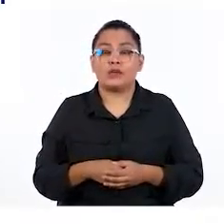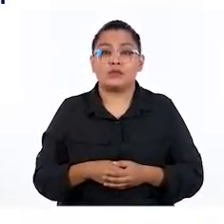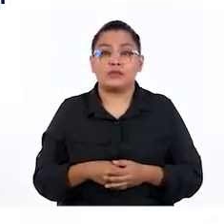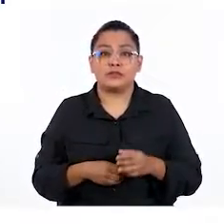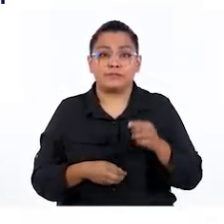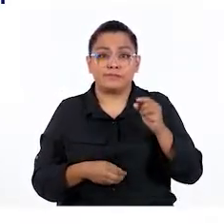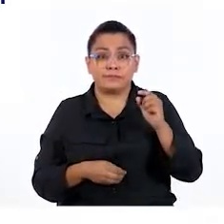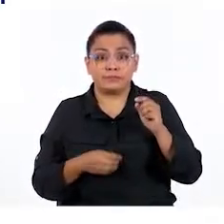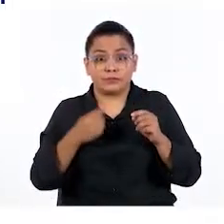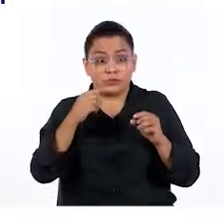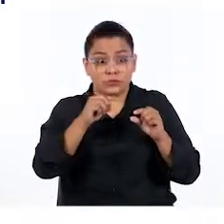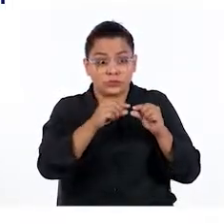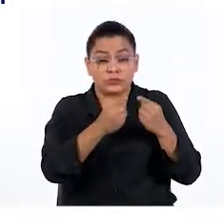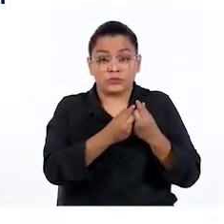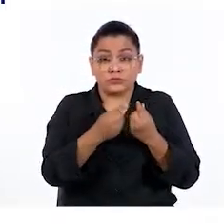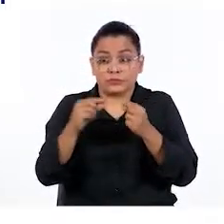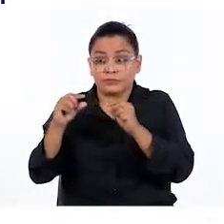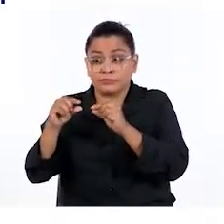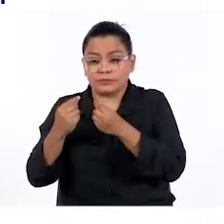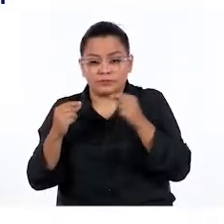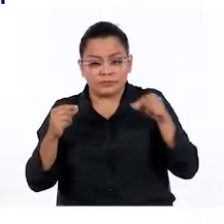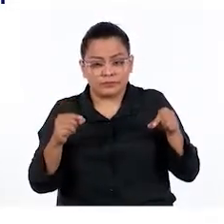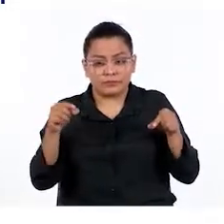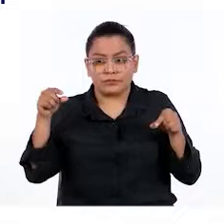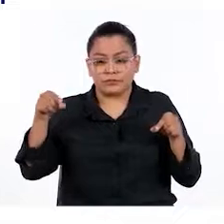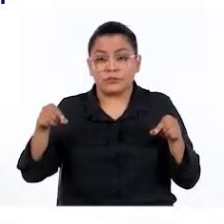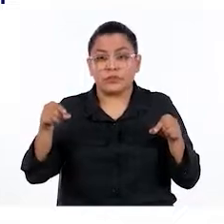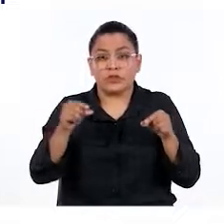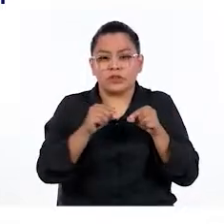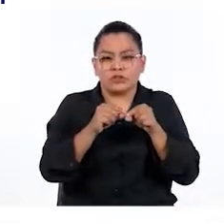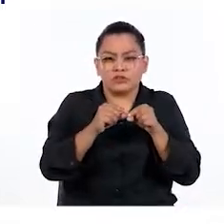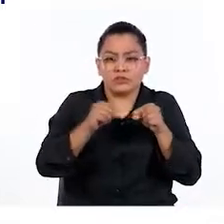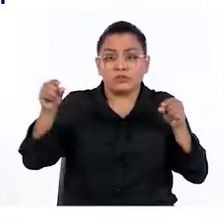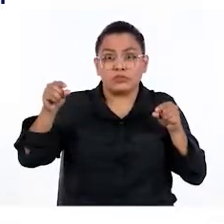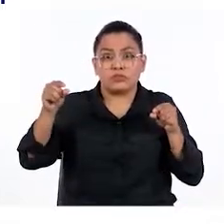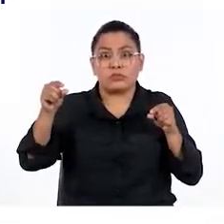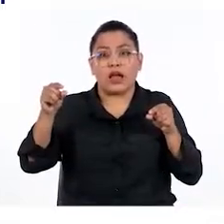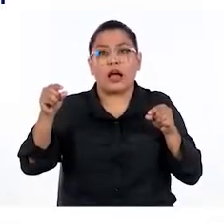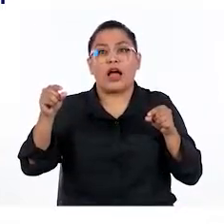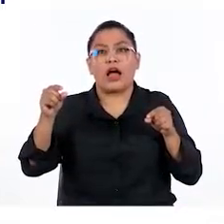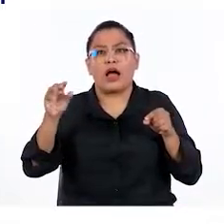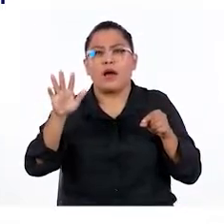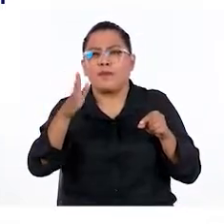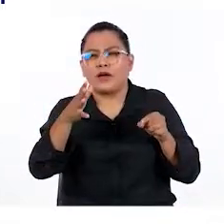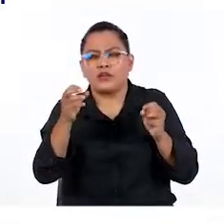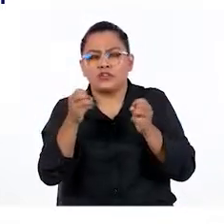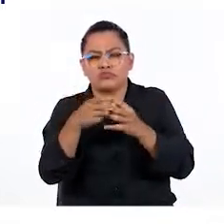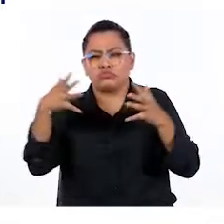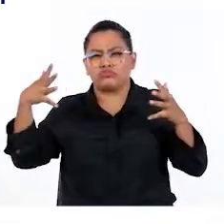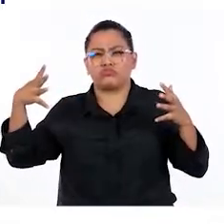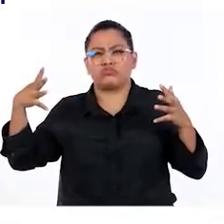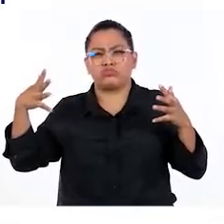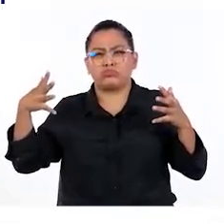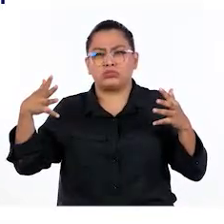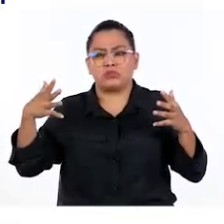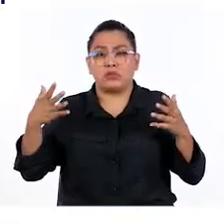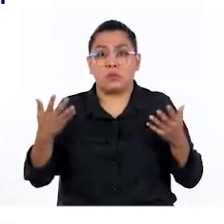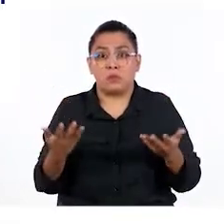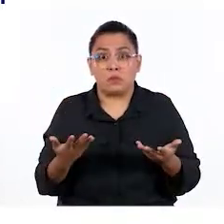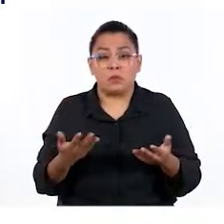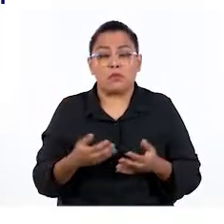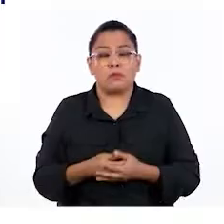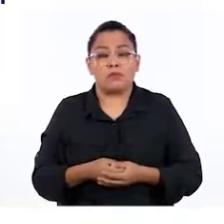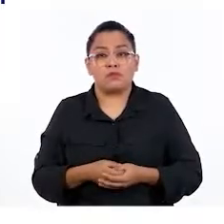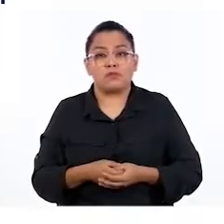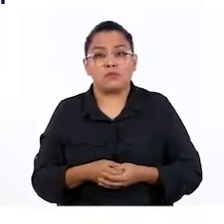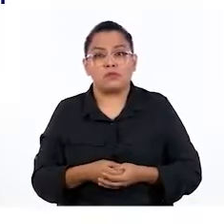estos grupos, fosfato, sale disparado, como si fuera una explosión de un cohete, de un